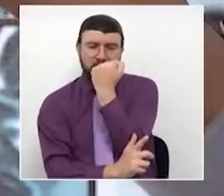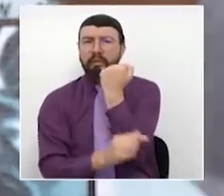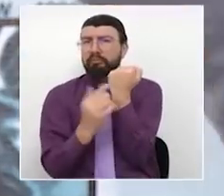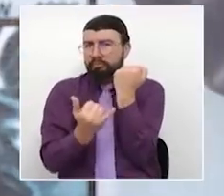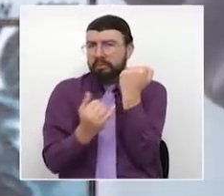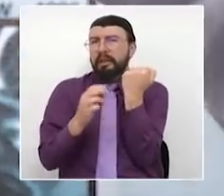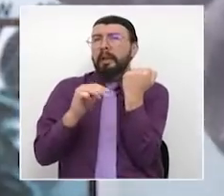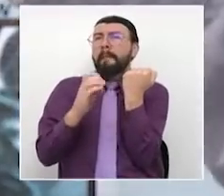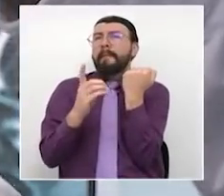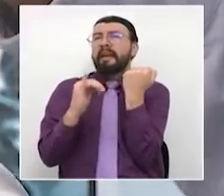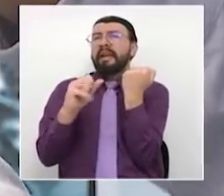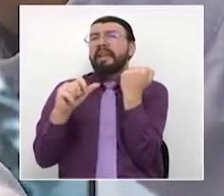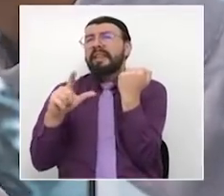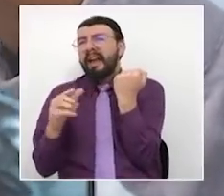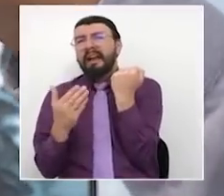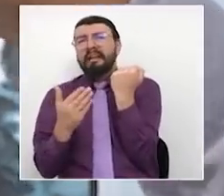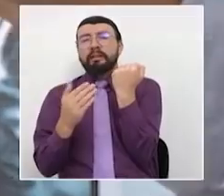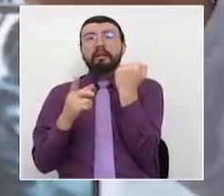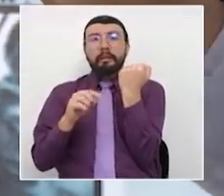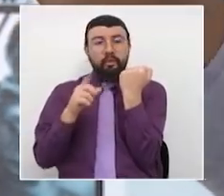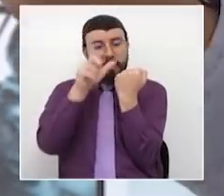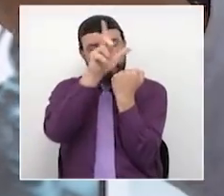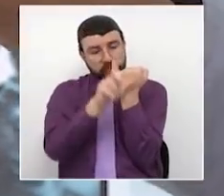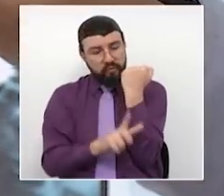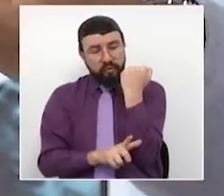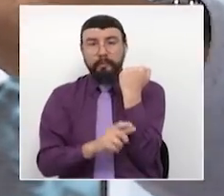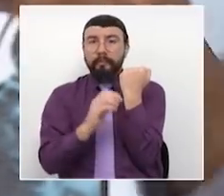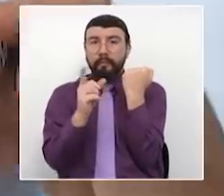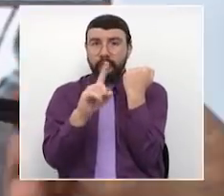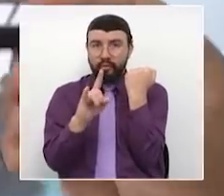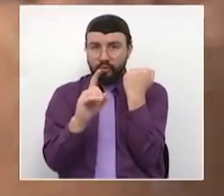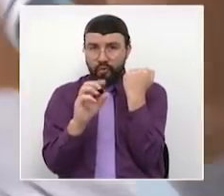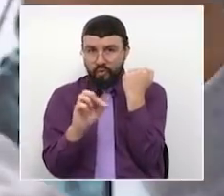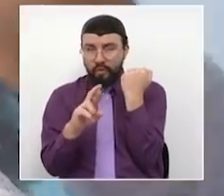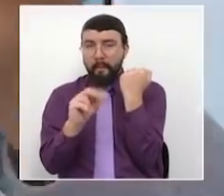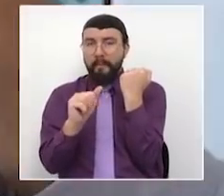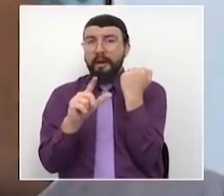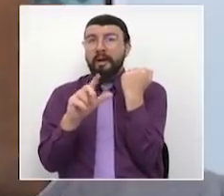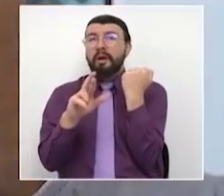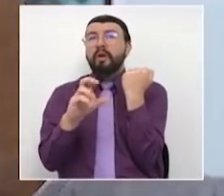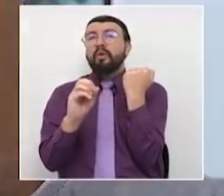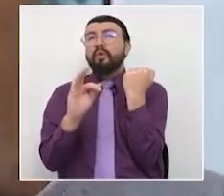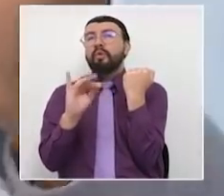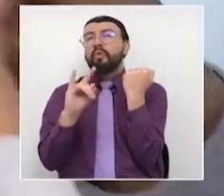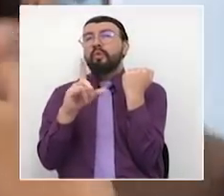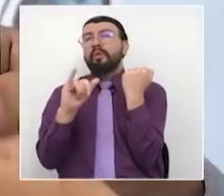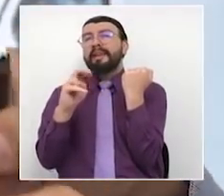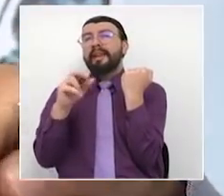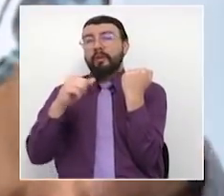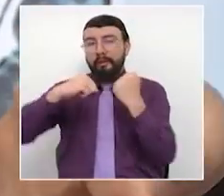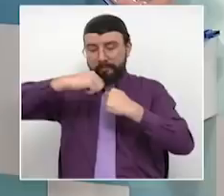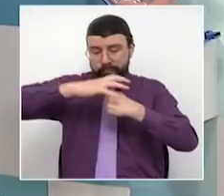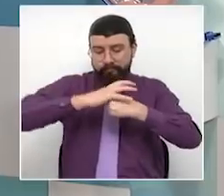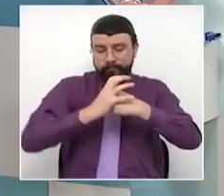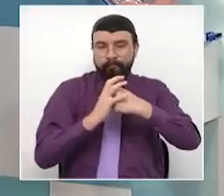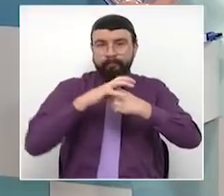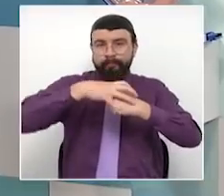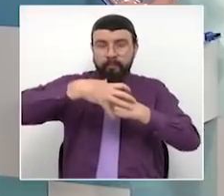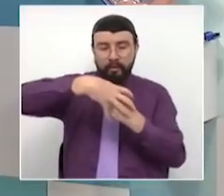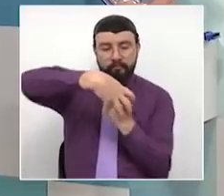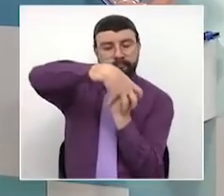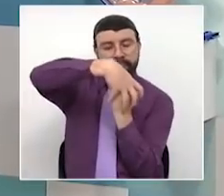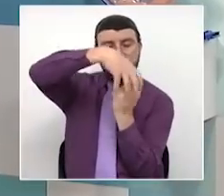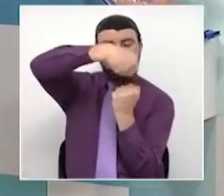medial, y tenemos un ligamento que va acá que es el suprarrotuliano. Y fuera, debajo de en la rótula, hay un ligamento que se